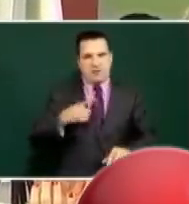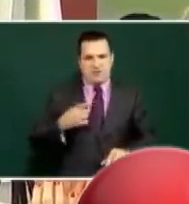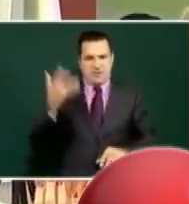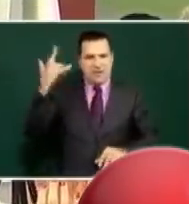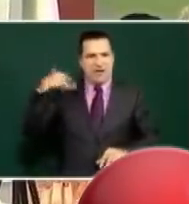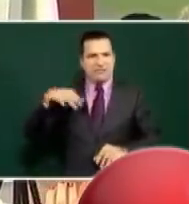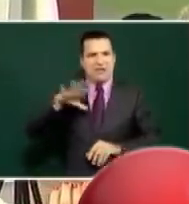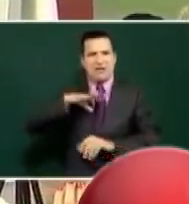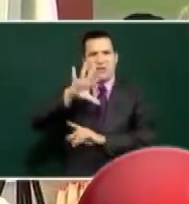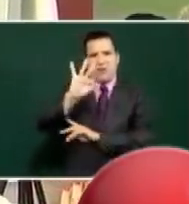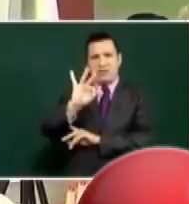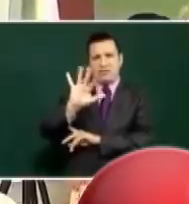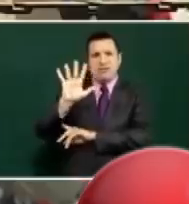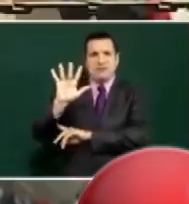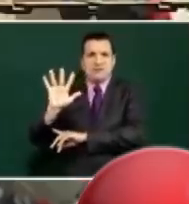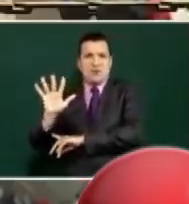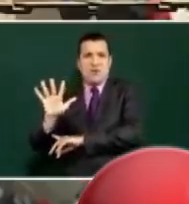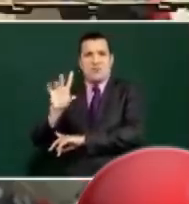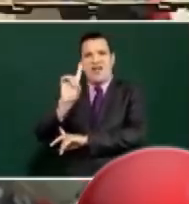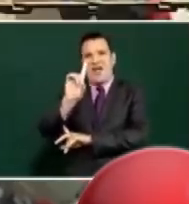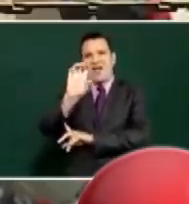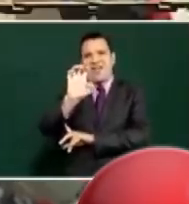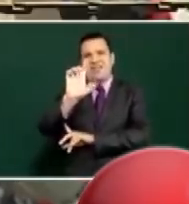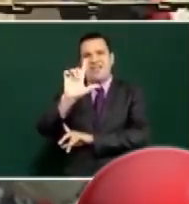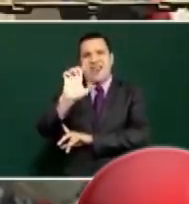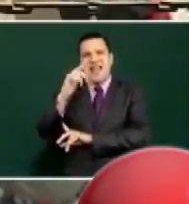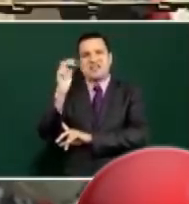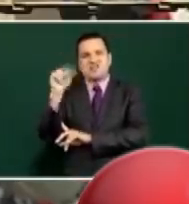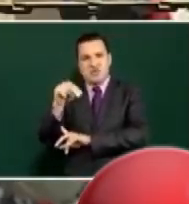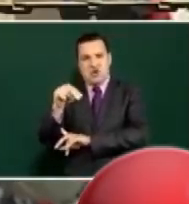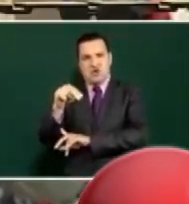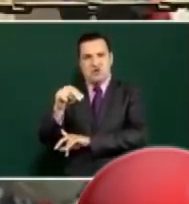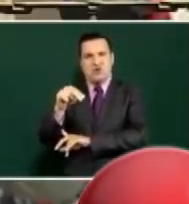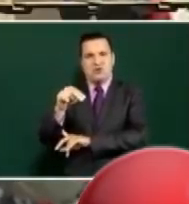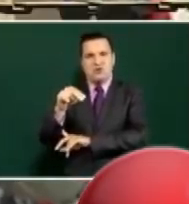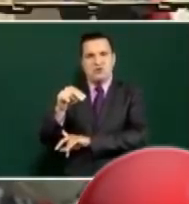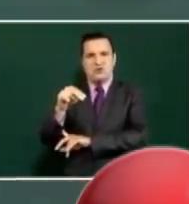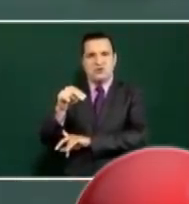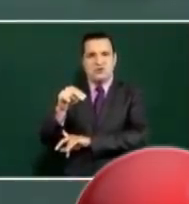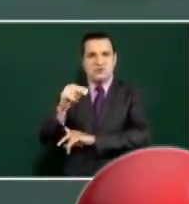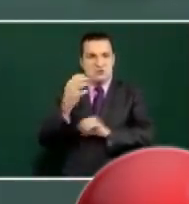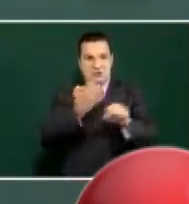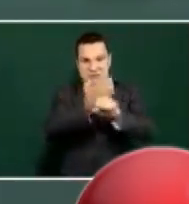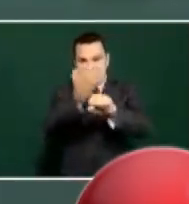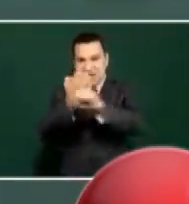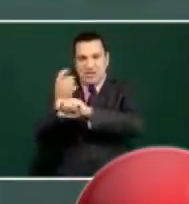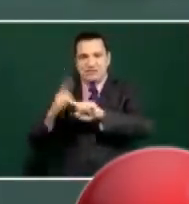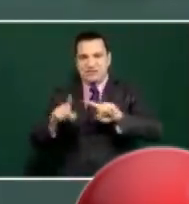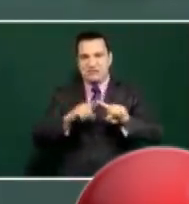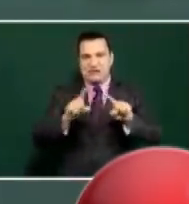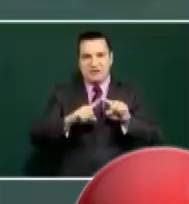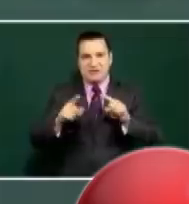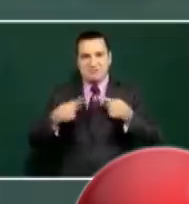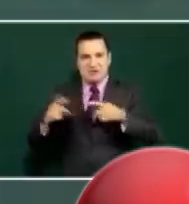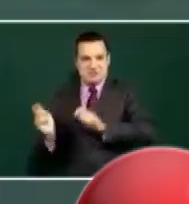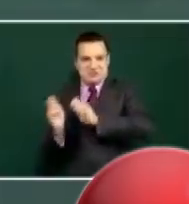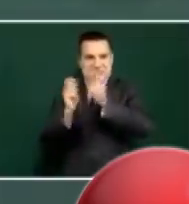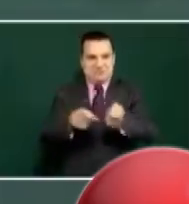50 delegaciones en los estados. Nos cuesta trabajo.